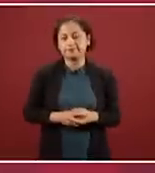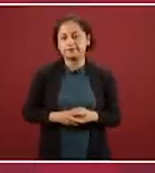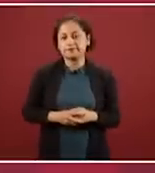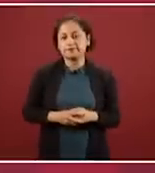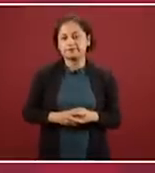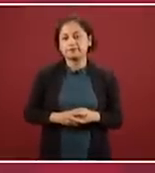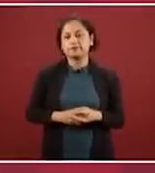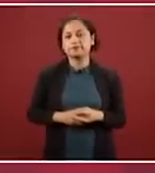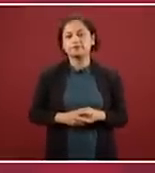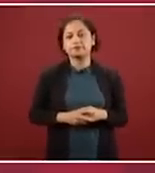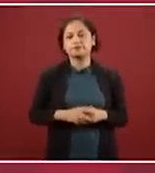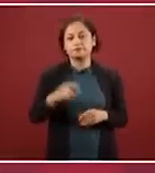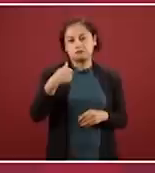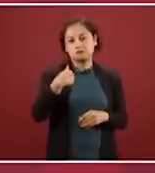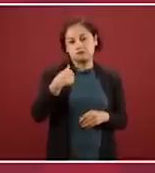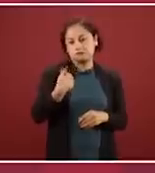de vacaciones,